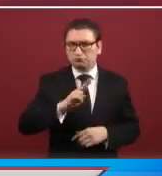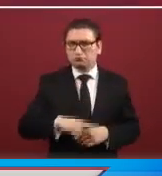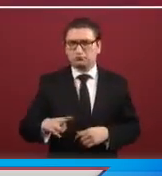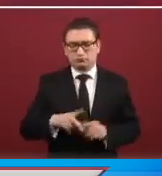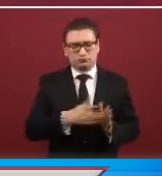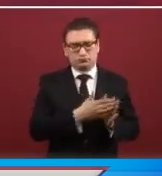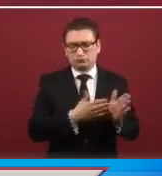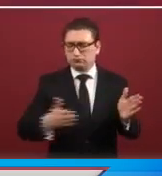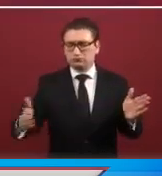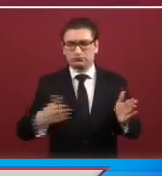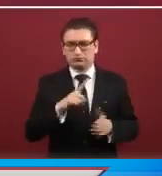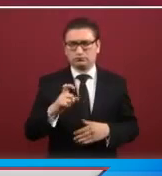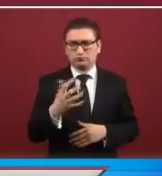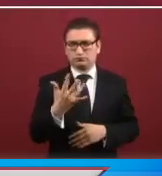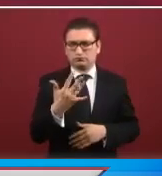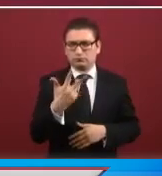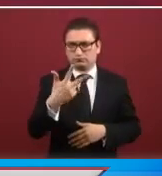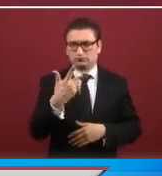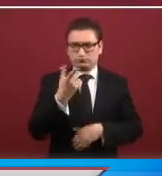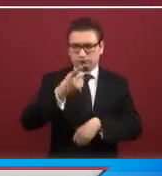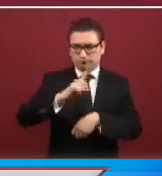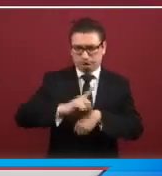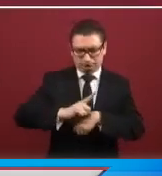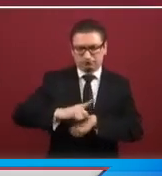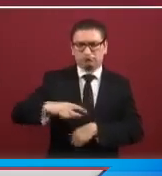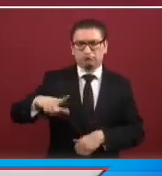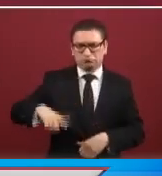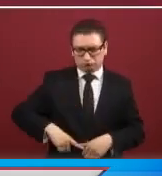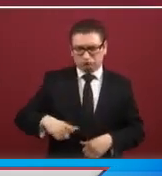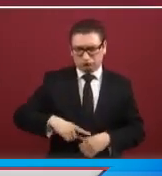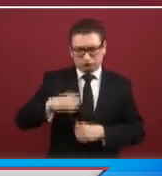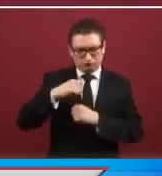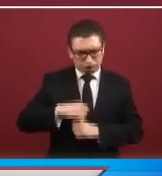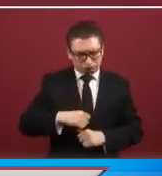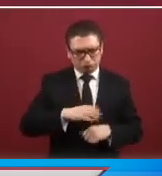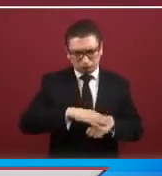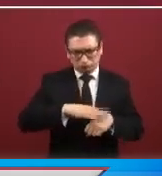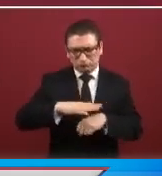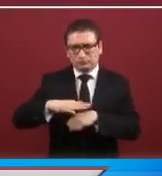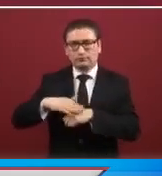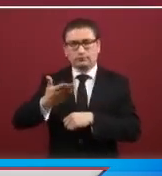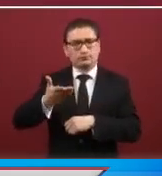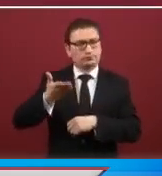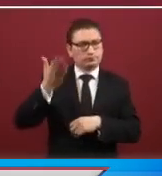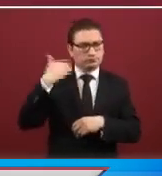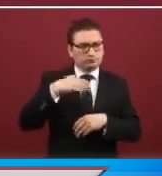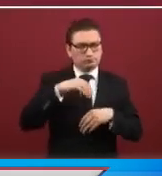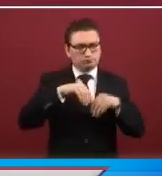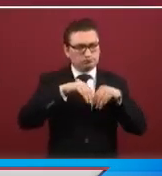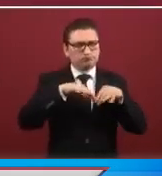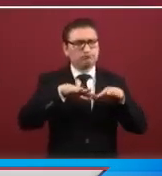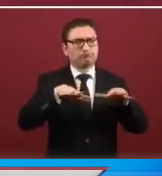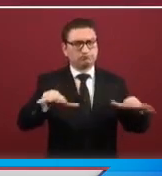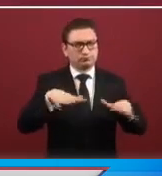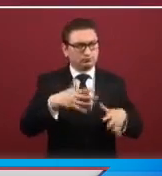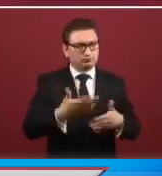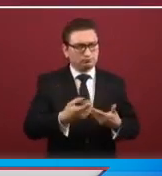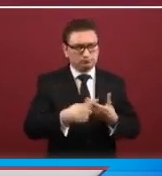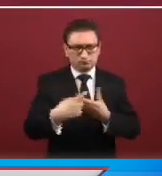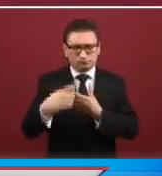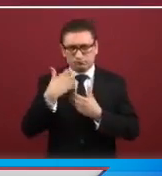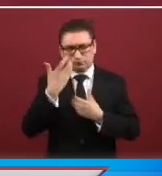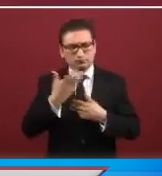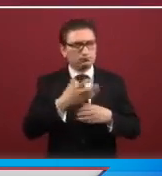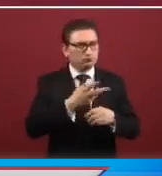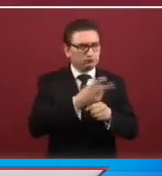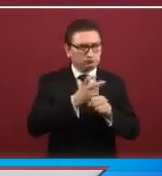ONU participará de manera activa en todo el proyecto con el fin de que no exista corrupción. El presidente Andrés Manuel López Obrador menciona que es una decisión como